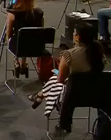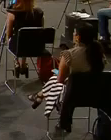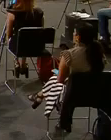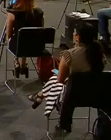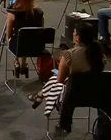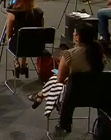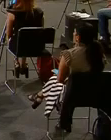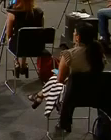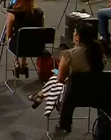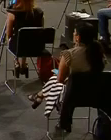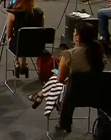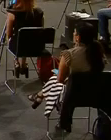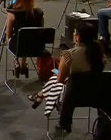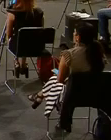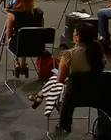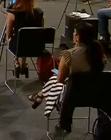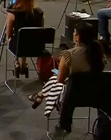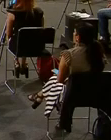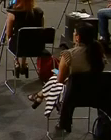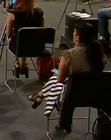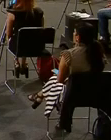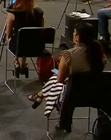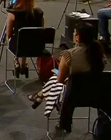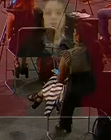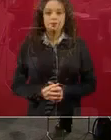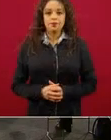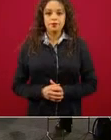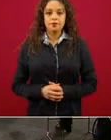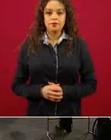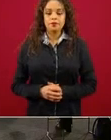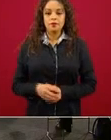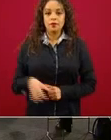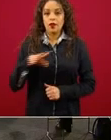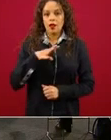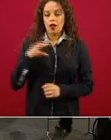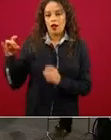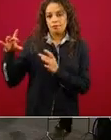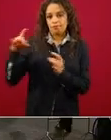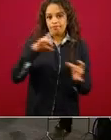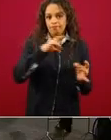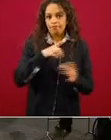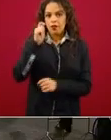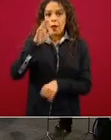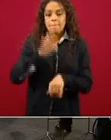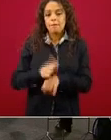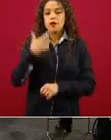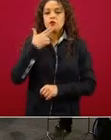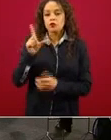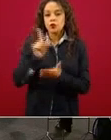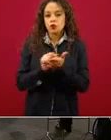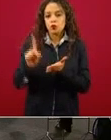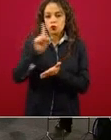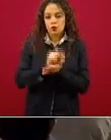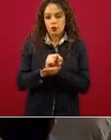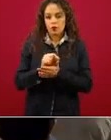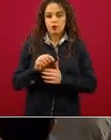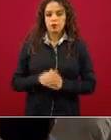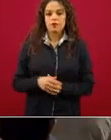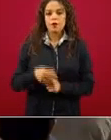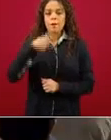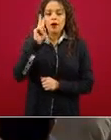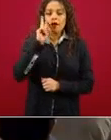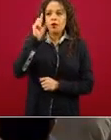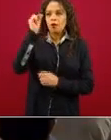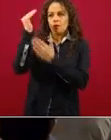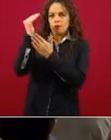movilidad, sobre todo en los usuarios de Twitter, por debajo del 65%, sin embargo se ve un ligero incremento